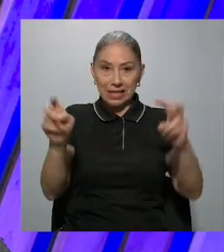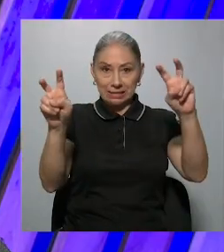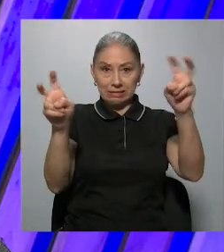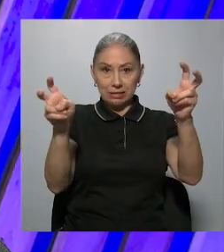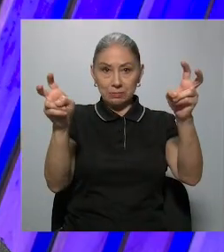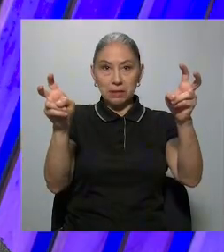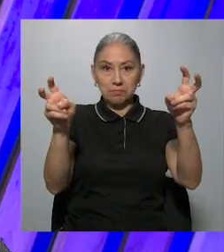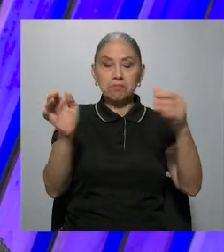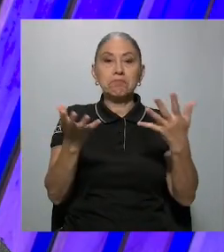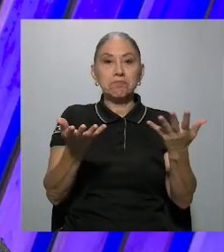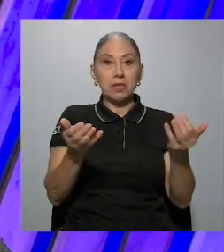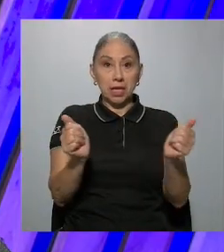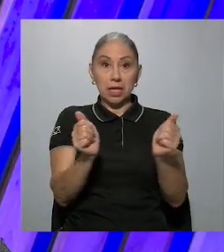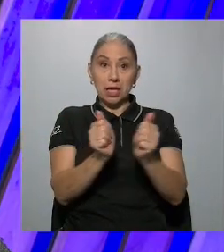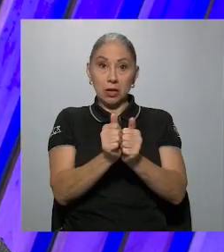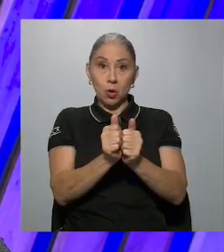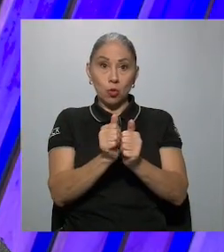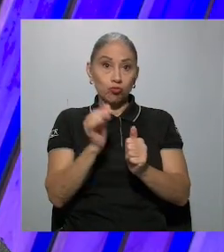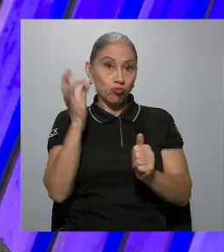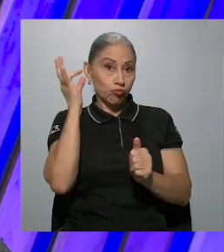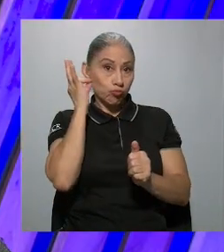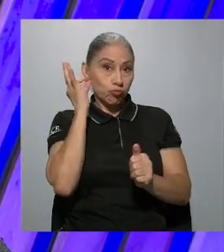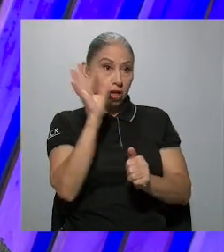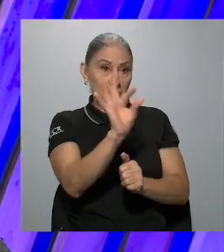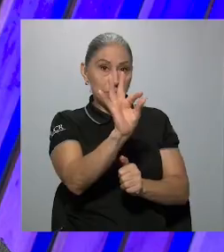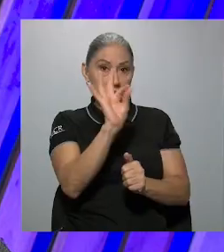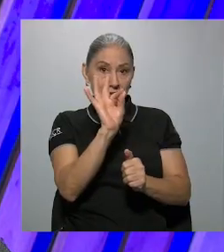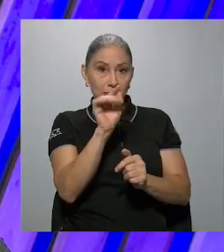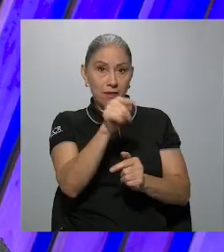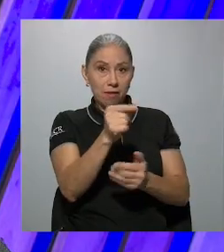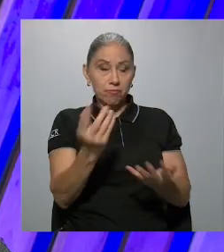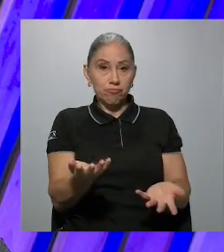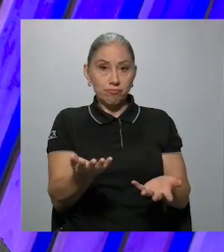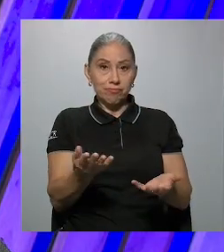el tema que con mi invitada,